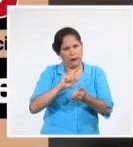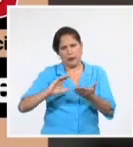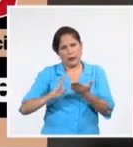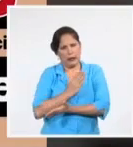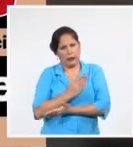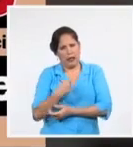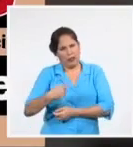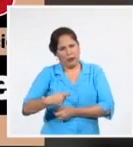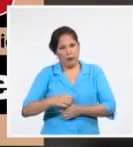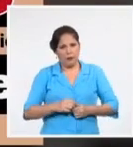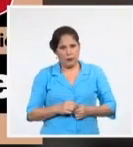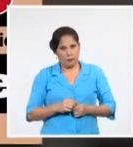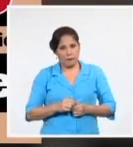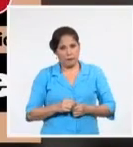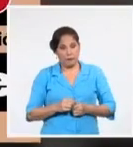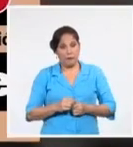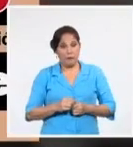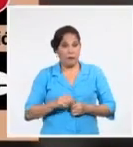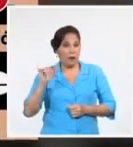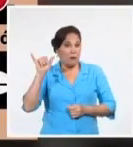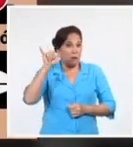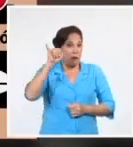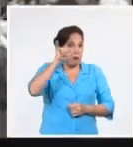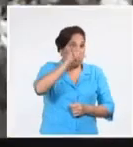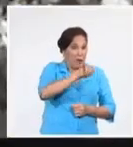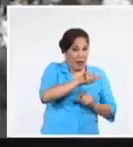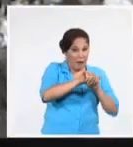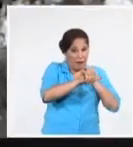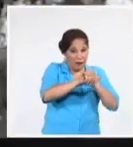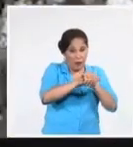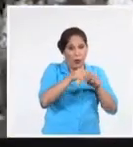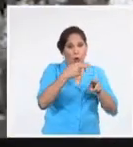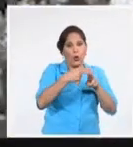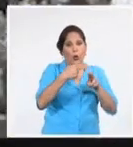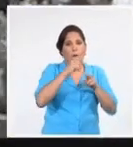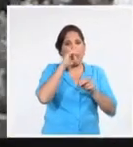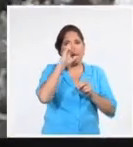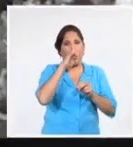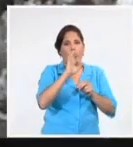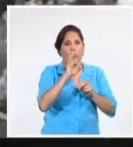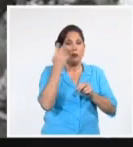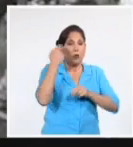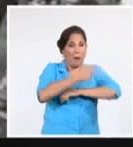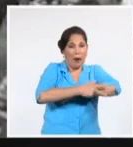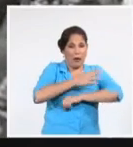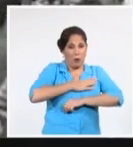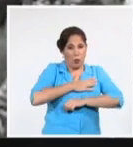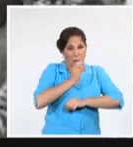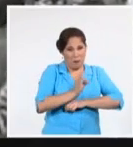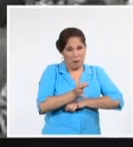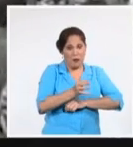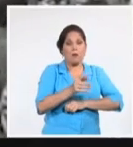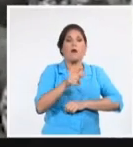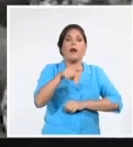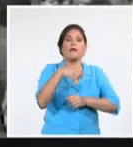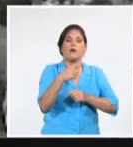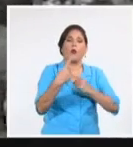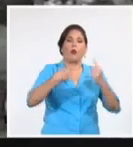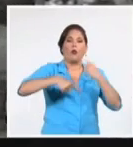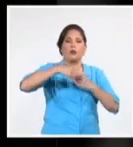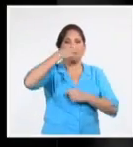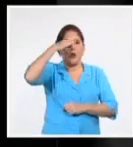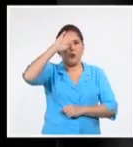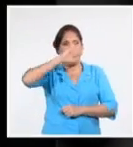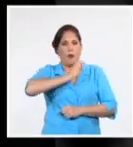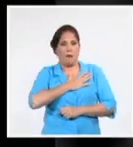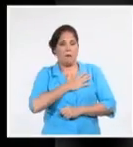del terrorismo. El crimen de Barbados es considerado uno de los más brutales actos de terrorismo ejecutado contra la Revolución Cubana